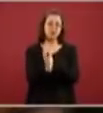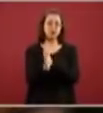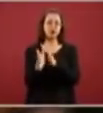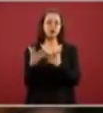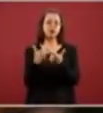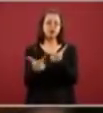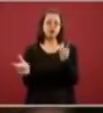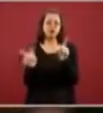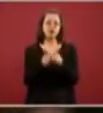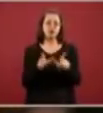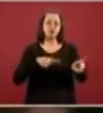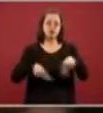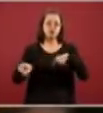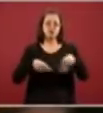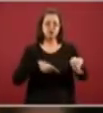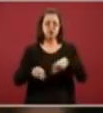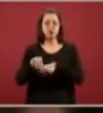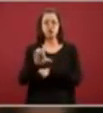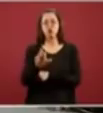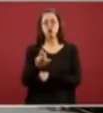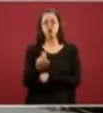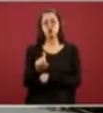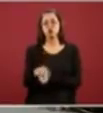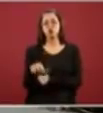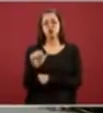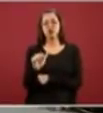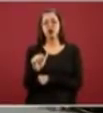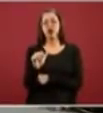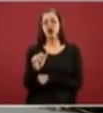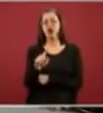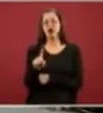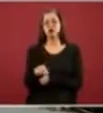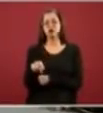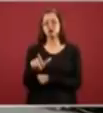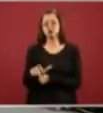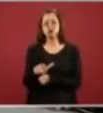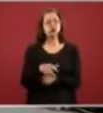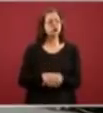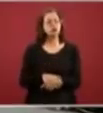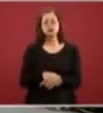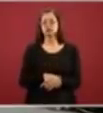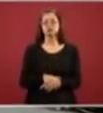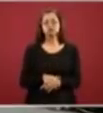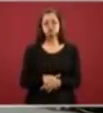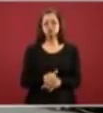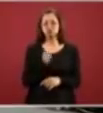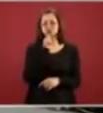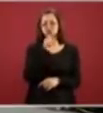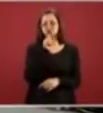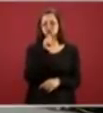grupo este de fútbol Cruz Azul. No tengo información, no me ha